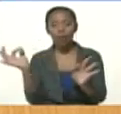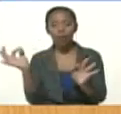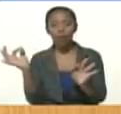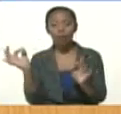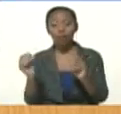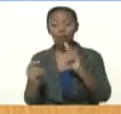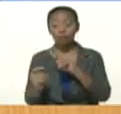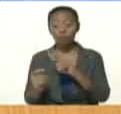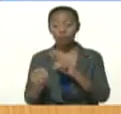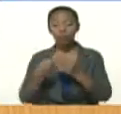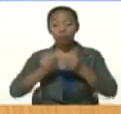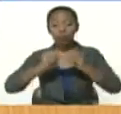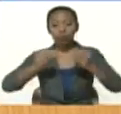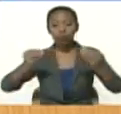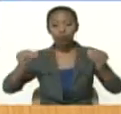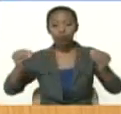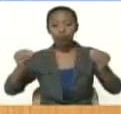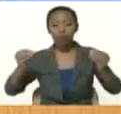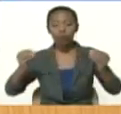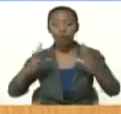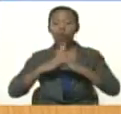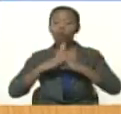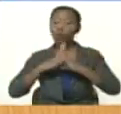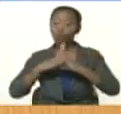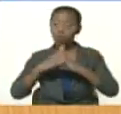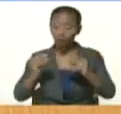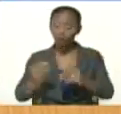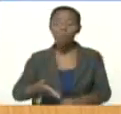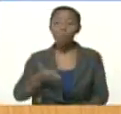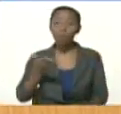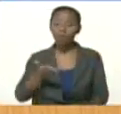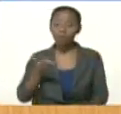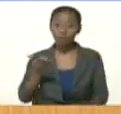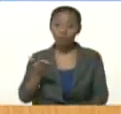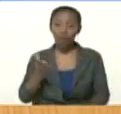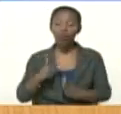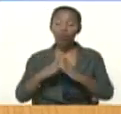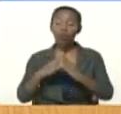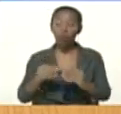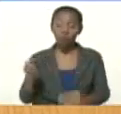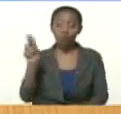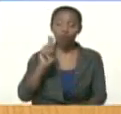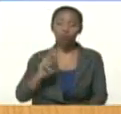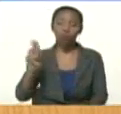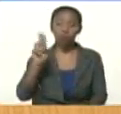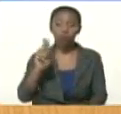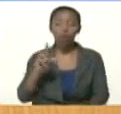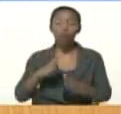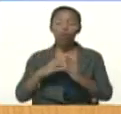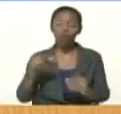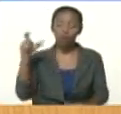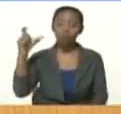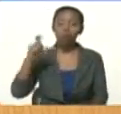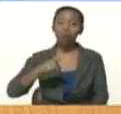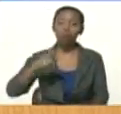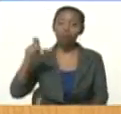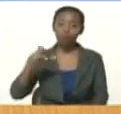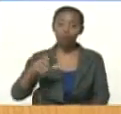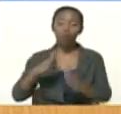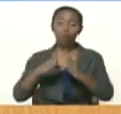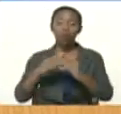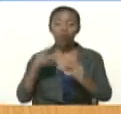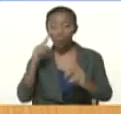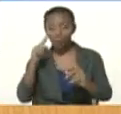ido creando. Todos pertinentes, todos útiles, todos necesarios, todos